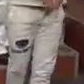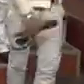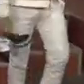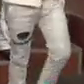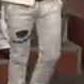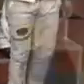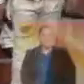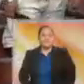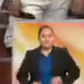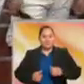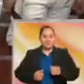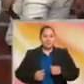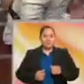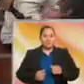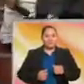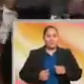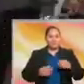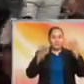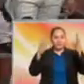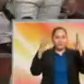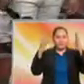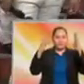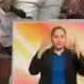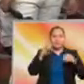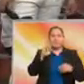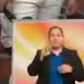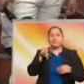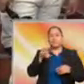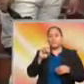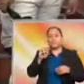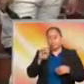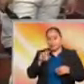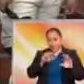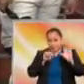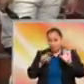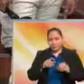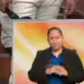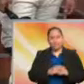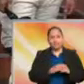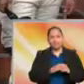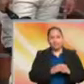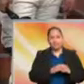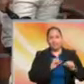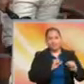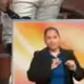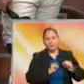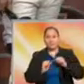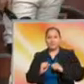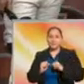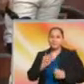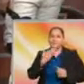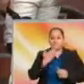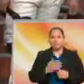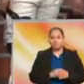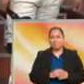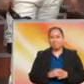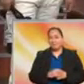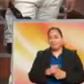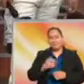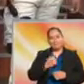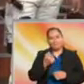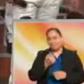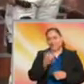Muchas gracias. Germán Montero en tu ciudad. Gracias. No, está buena la rola, está buena. Está Además que chida, soy está malo chida. para